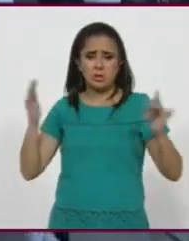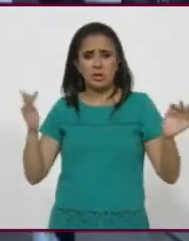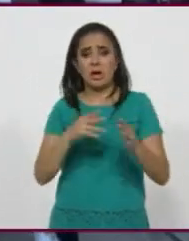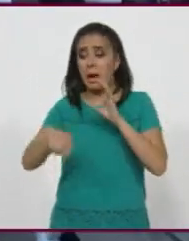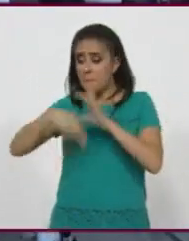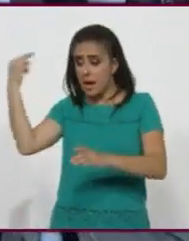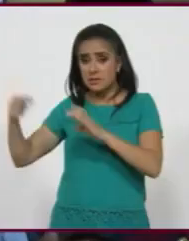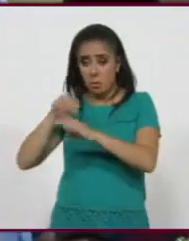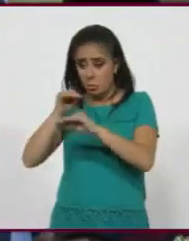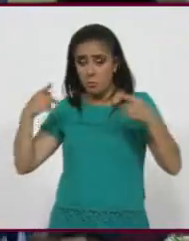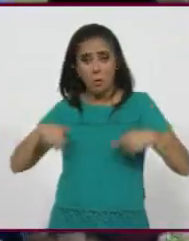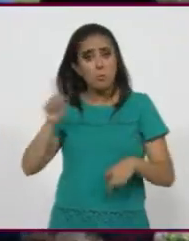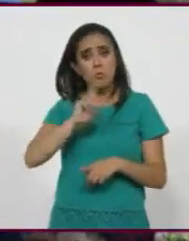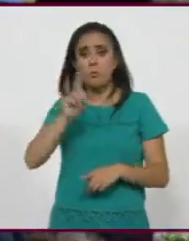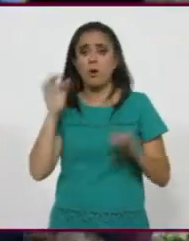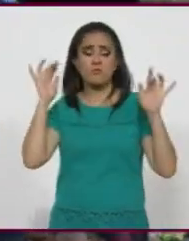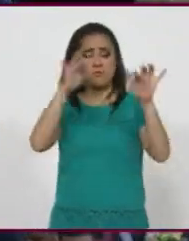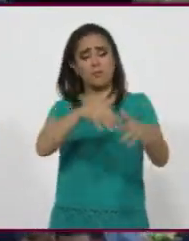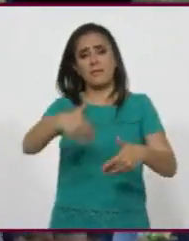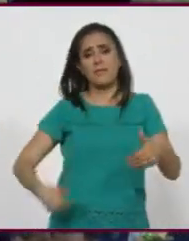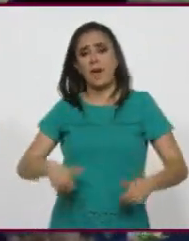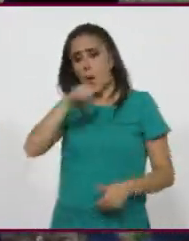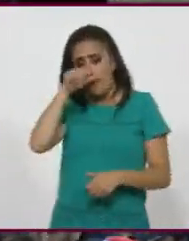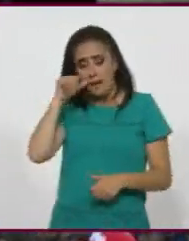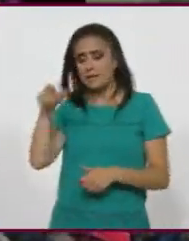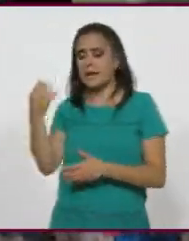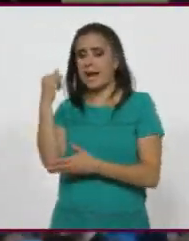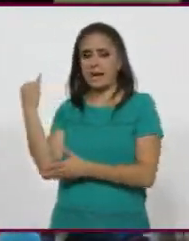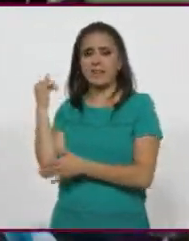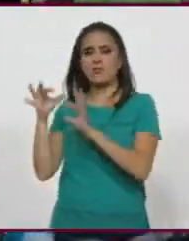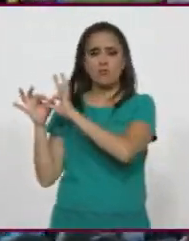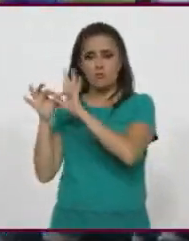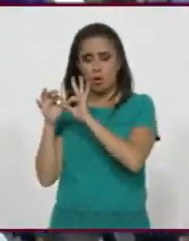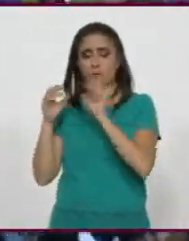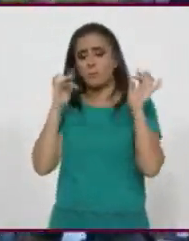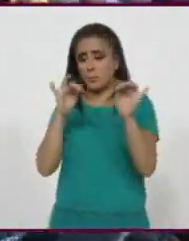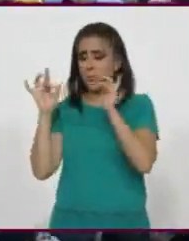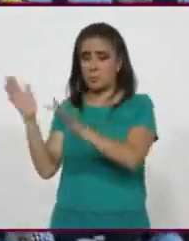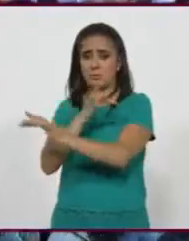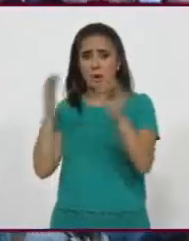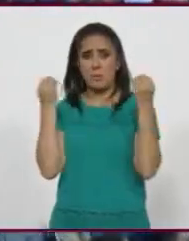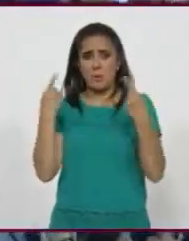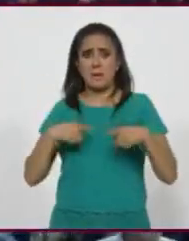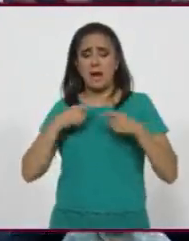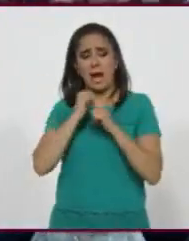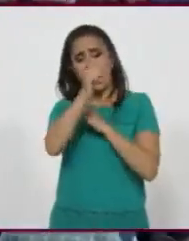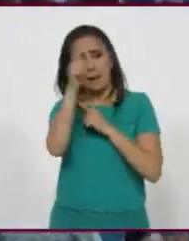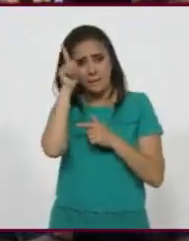vacío, concentrándose en el Teatro Juárez y el Jardín de la Unión hasta desbordar la pendiente que conduce a la